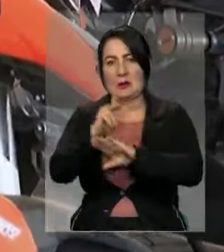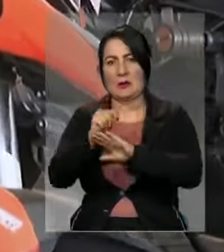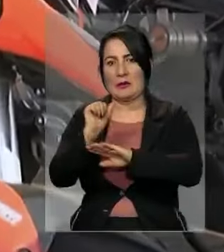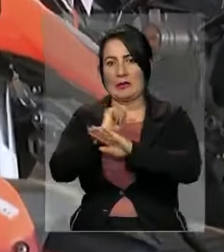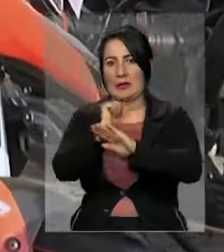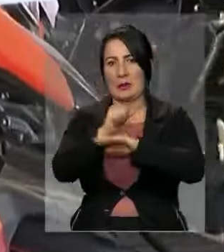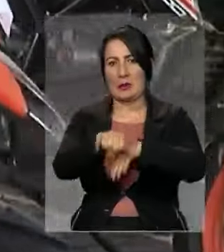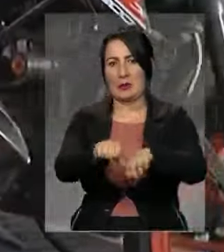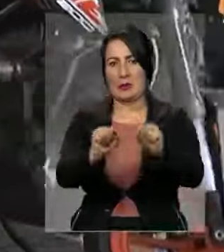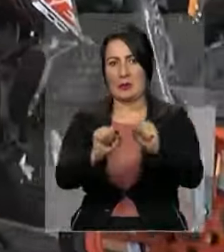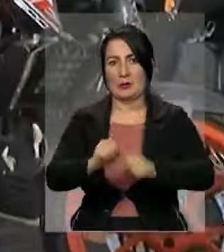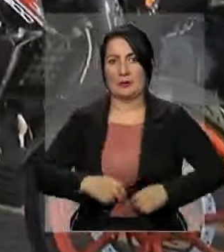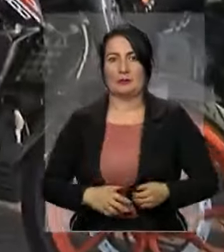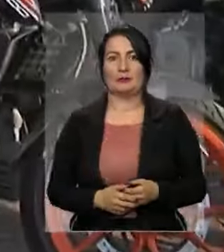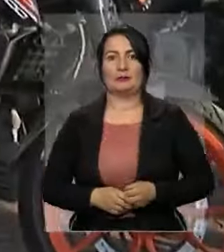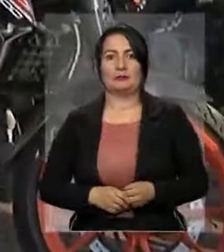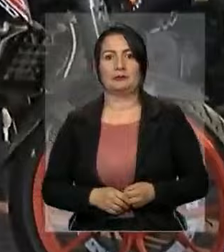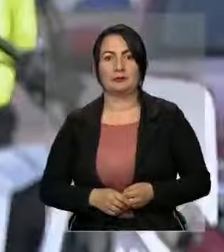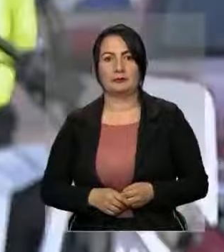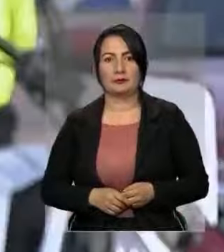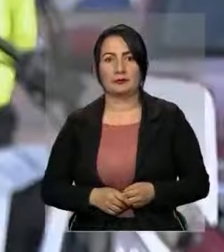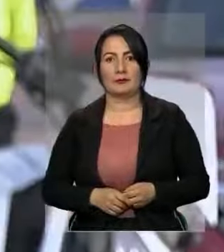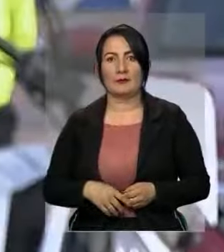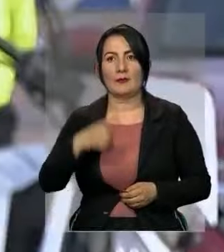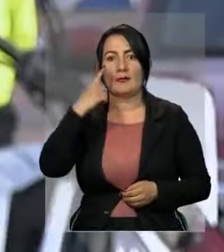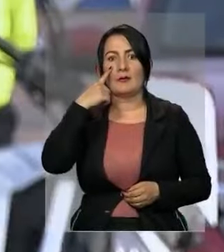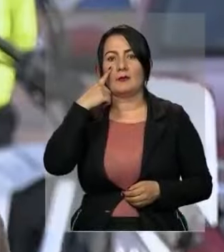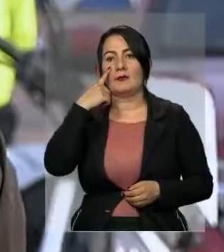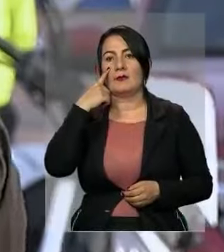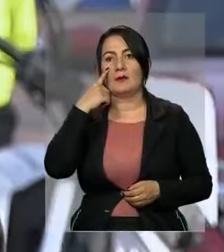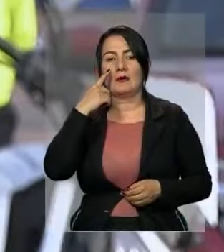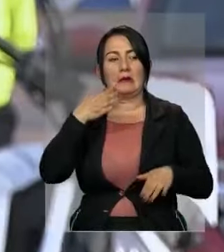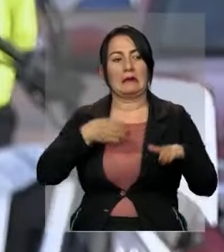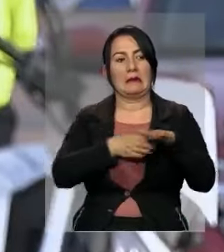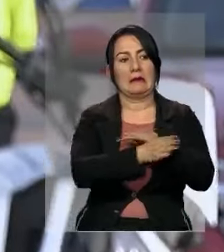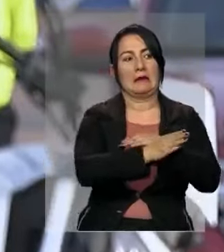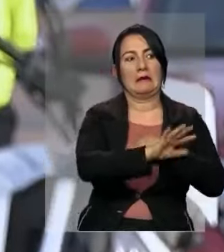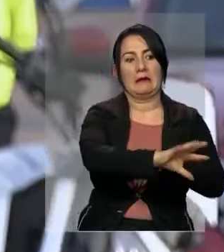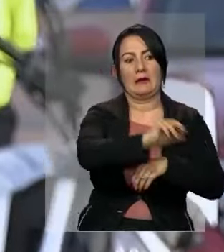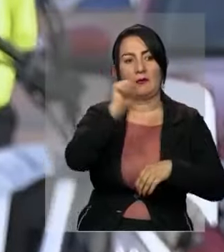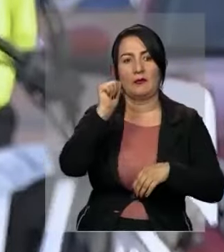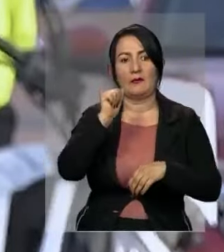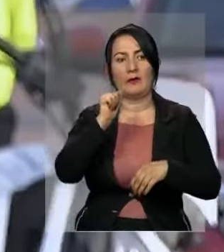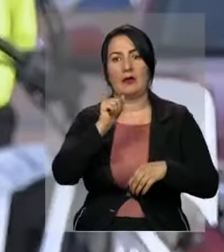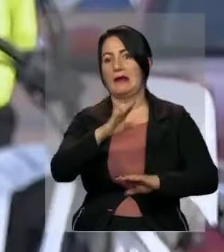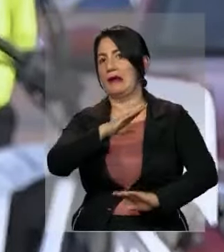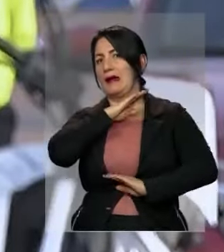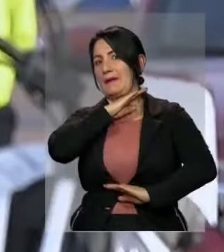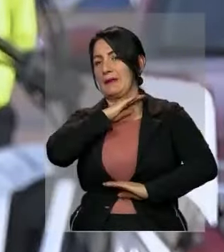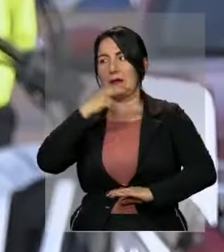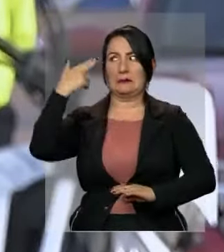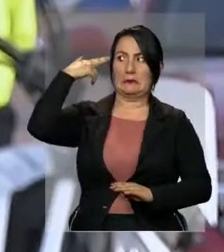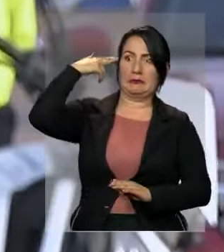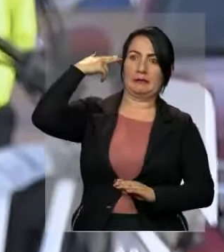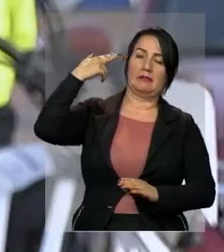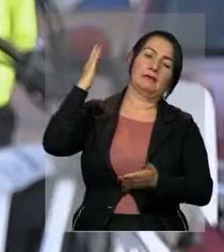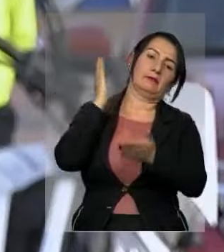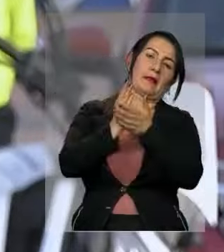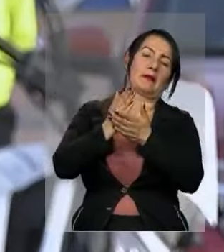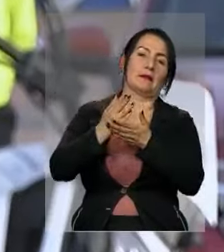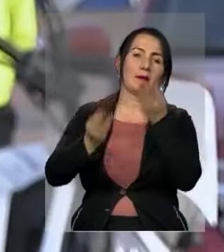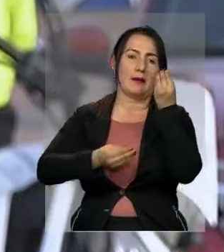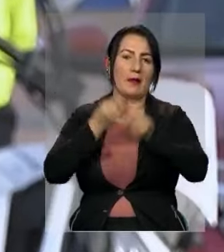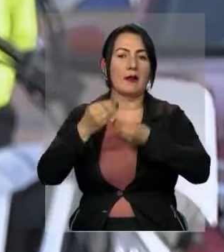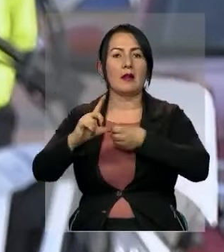carros y motos. Está alado, atraco y estos factores de oportunidad que damos.